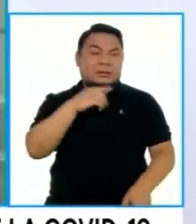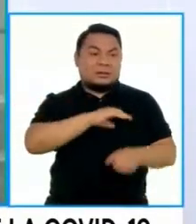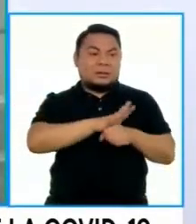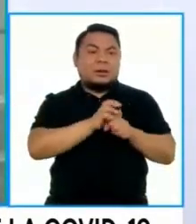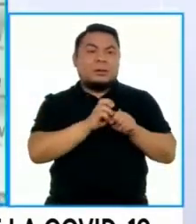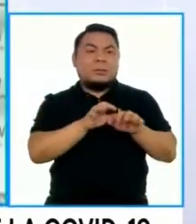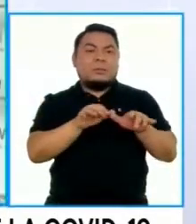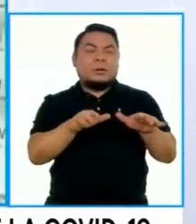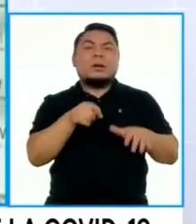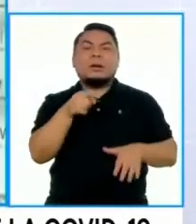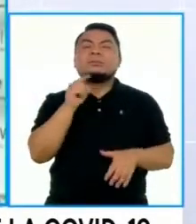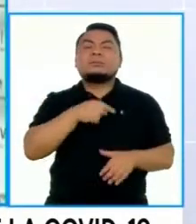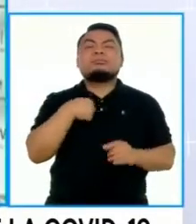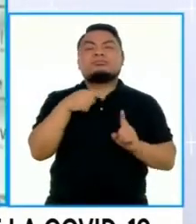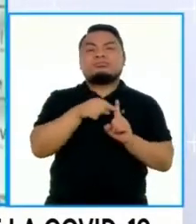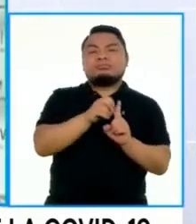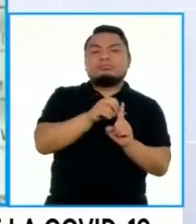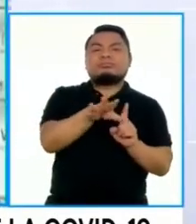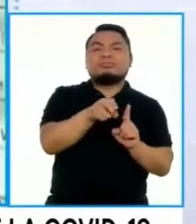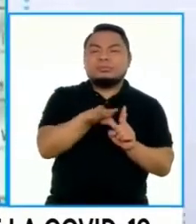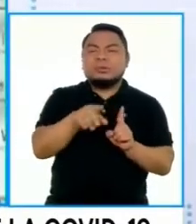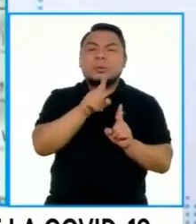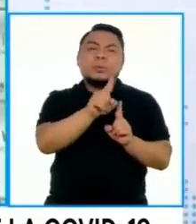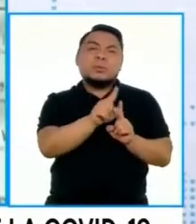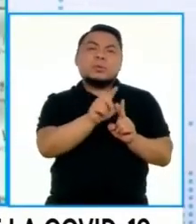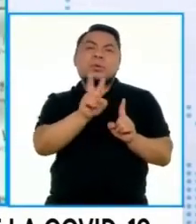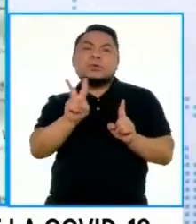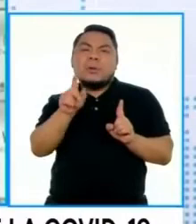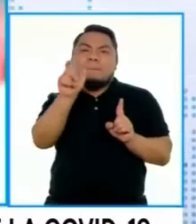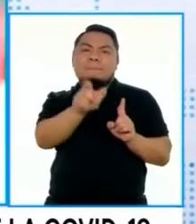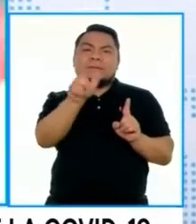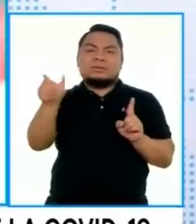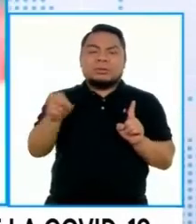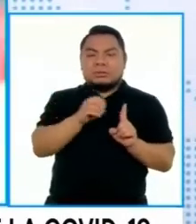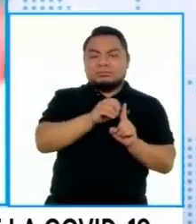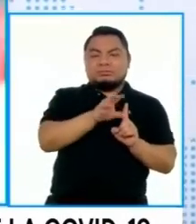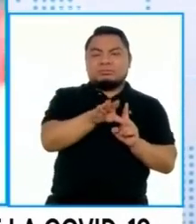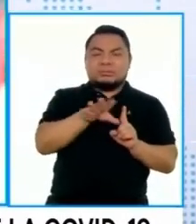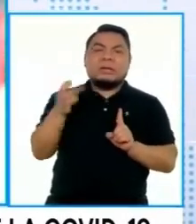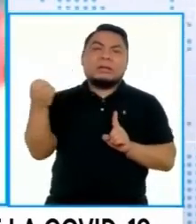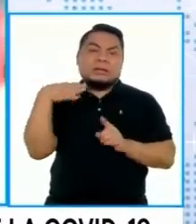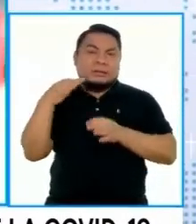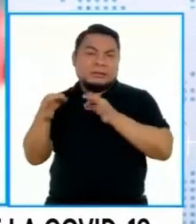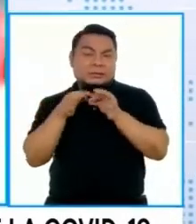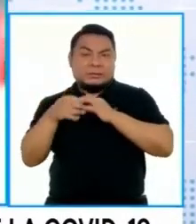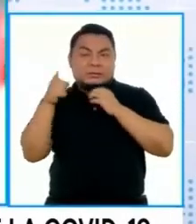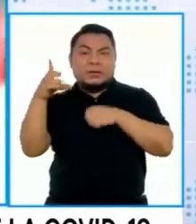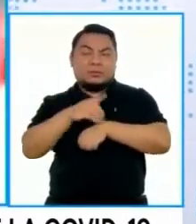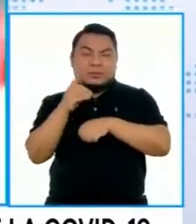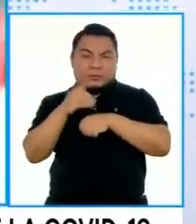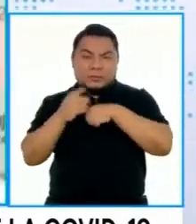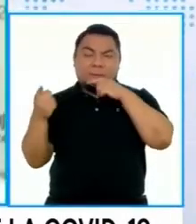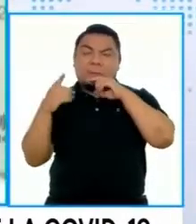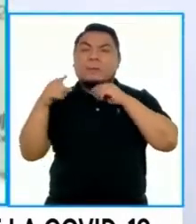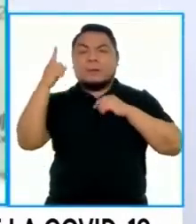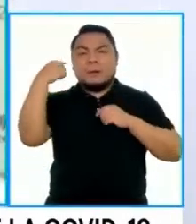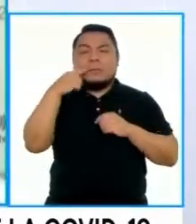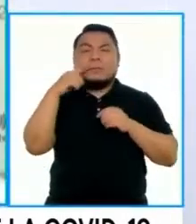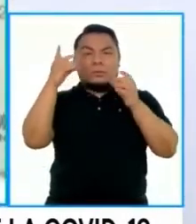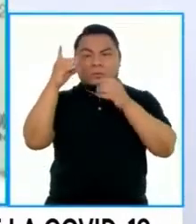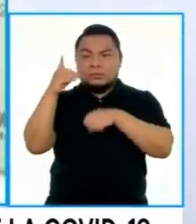o facilitaba el contagio, un contagio reducido de 1 o 2 personas, según nos han explicado los médicos, las